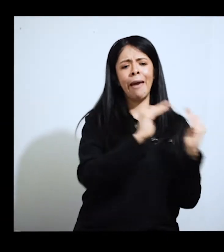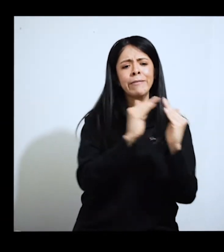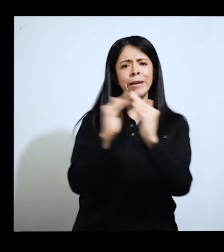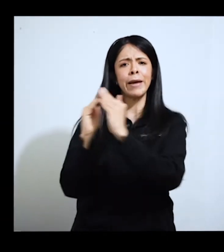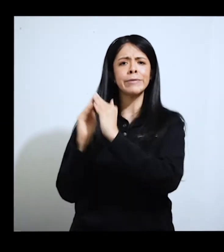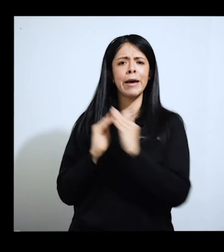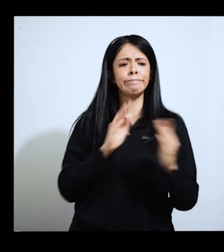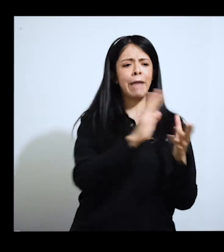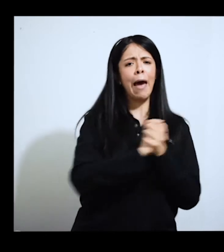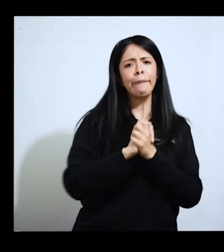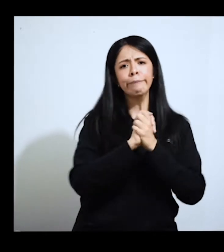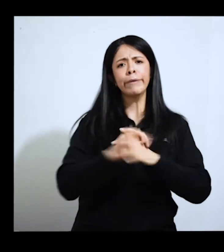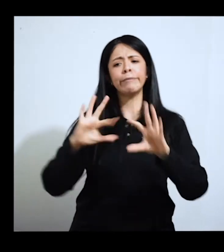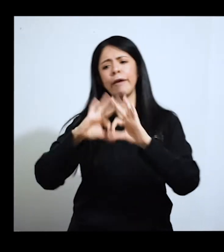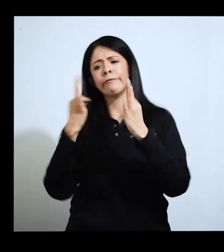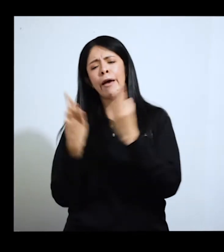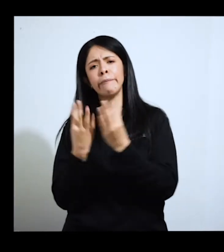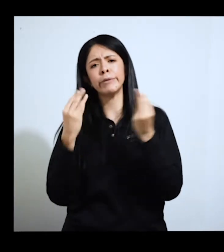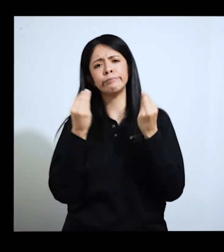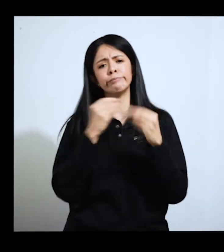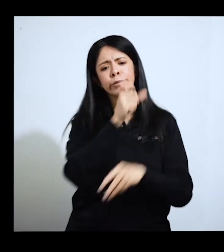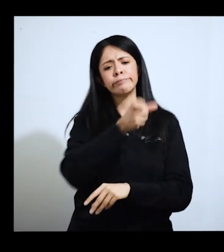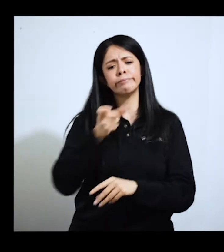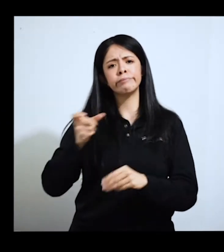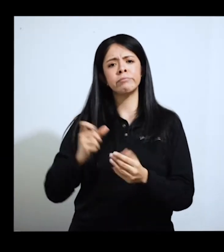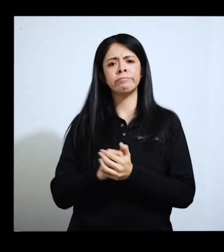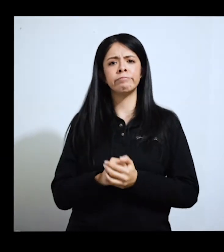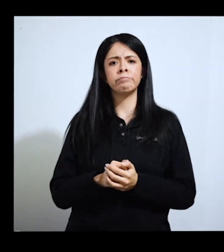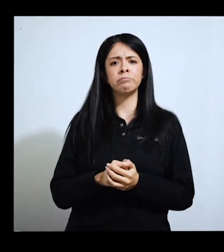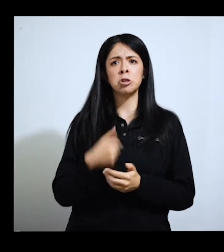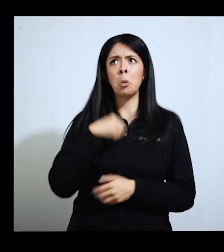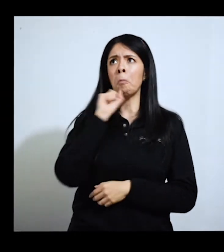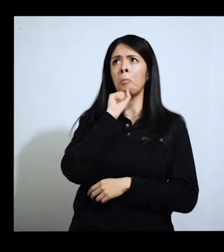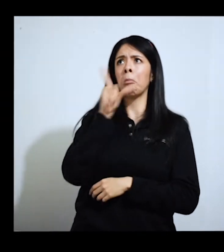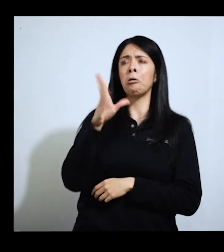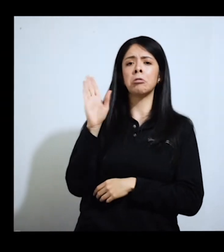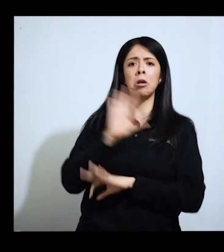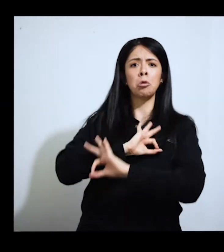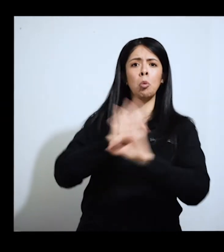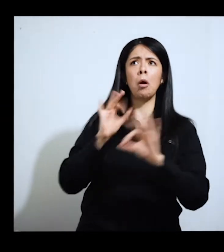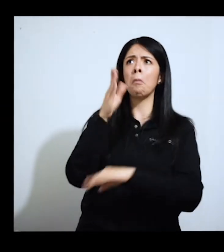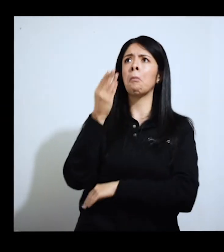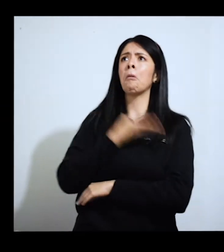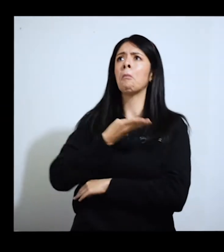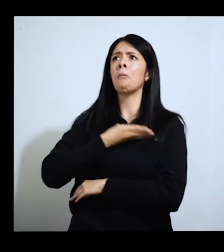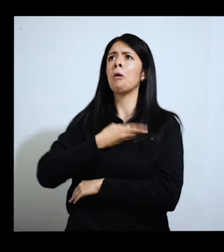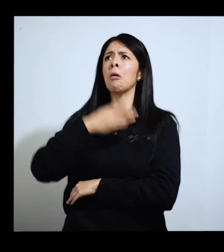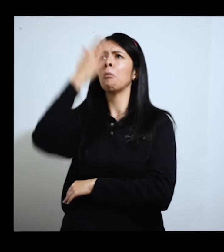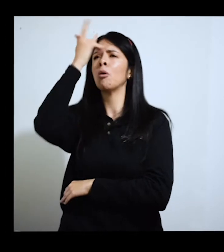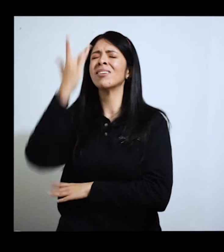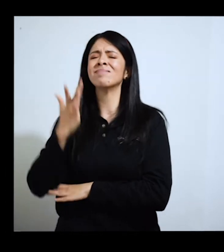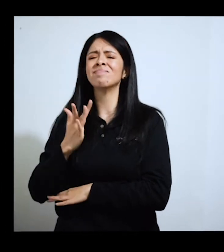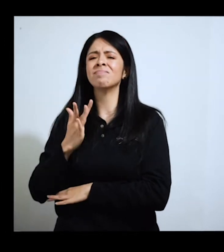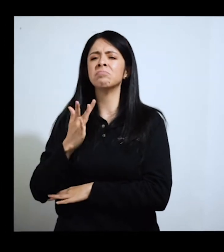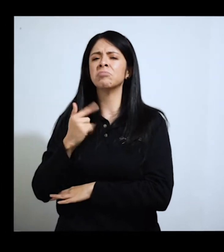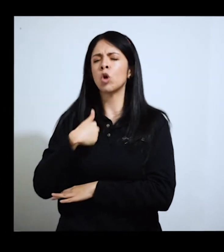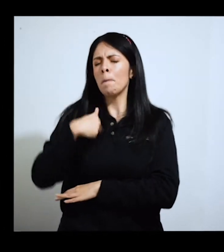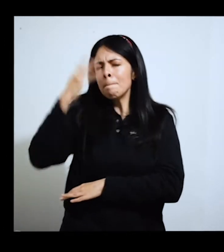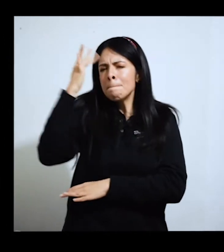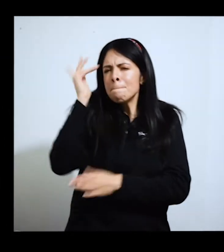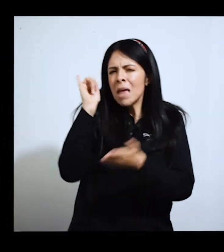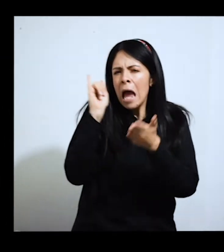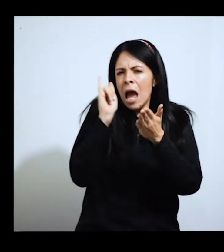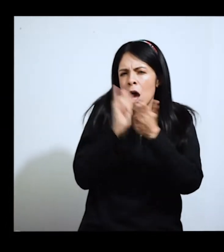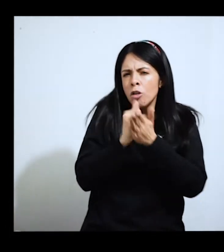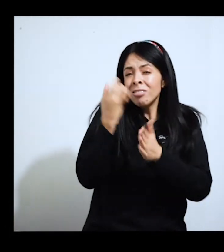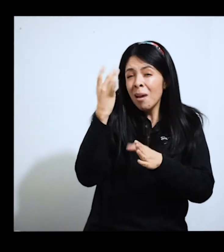de gente X, de amigos, familiares, primos, bueno, un montón de gente. Pues yo nunca pregunté una razón, yo nunca dije, mamá, ¿por qué?